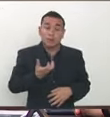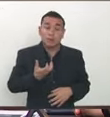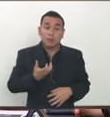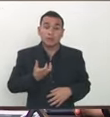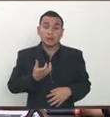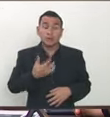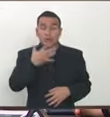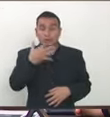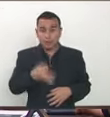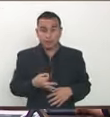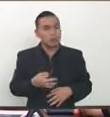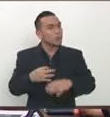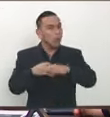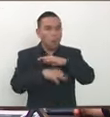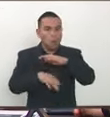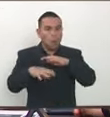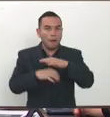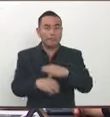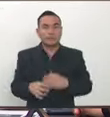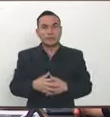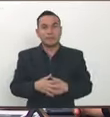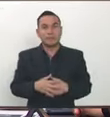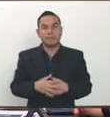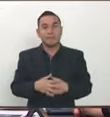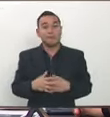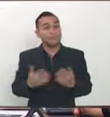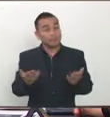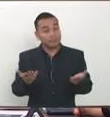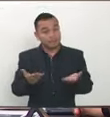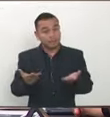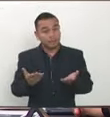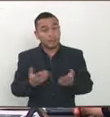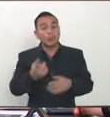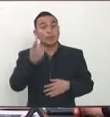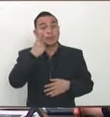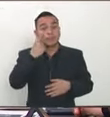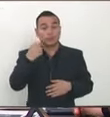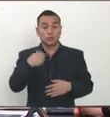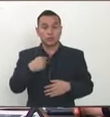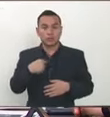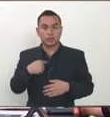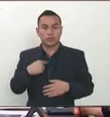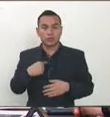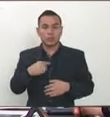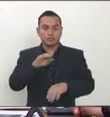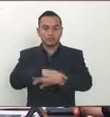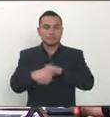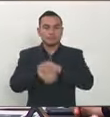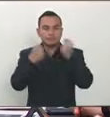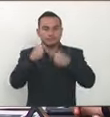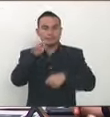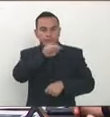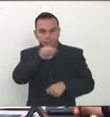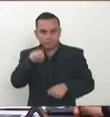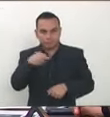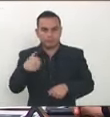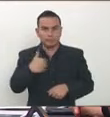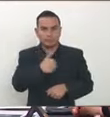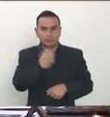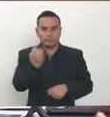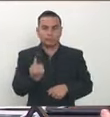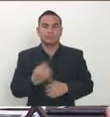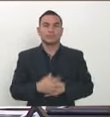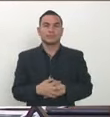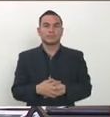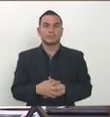preocupen. Y los que sean de mal, pues no hagan eso, porque yo mismo me voy a encargar de que vayan a la cárcel.